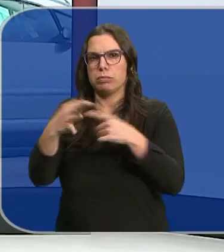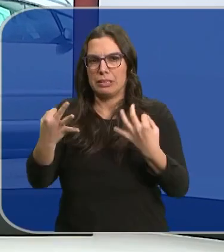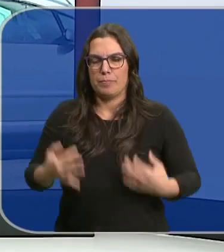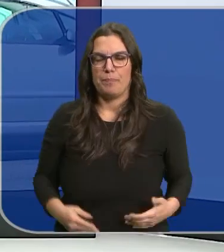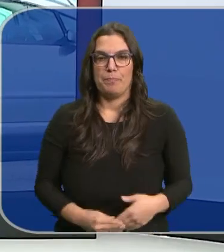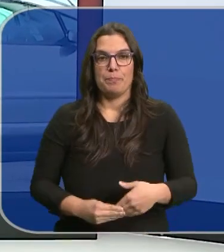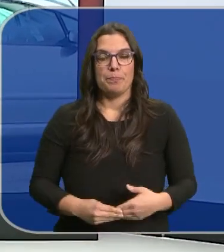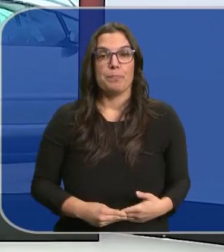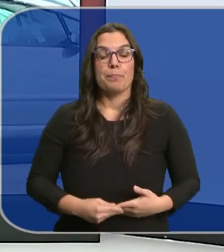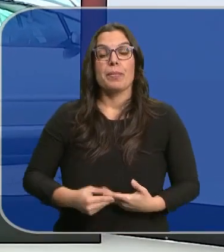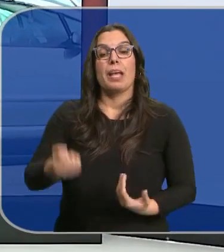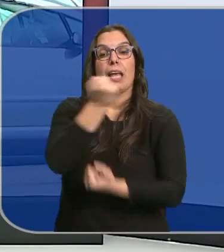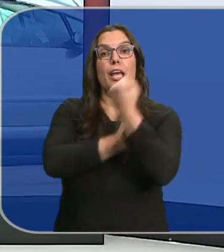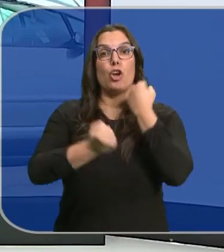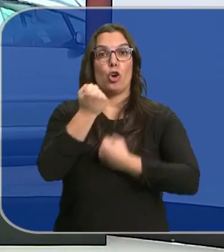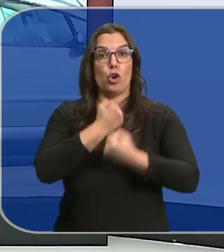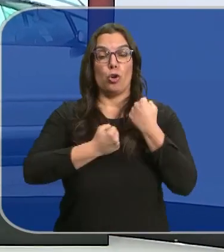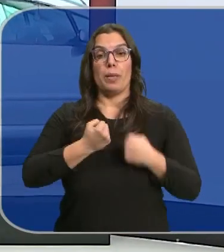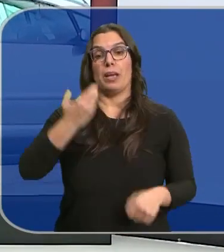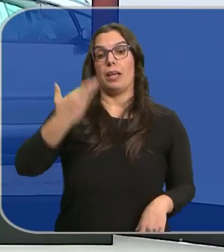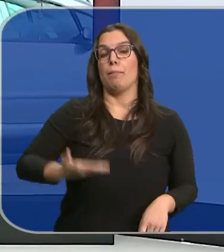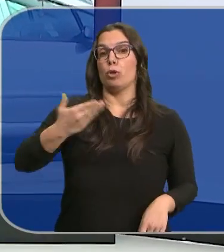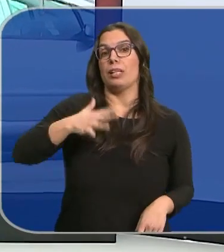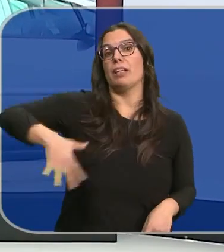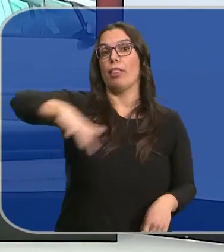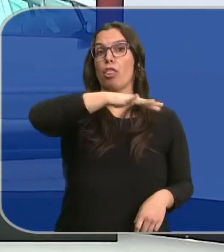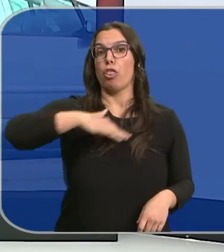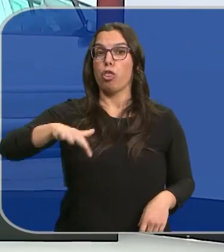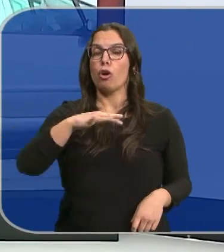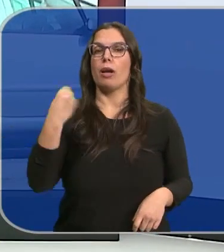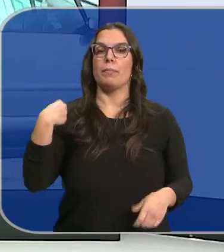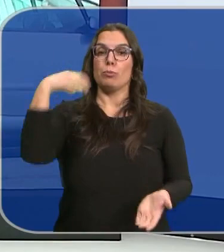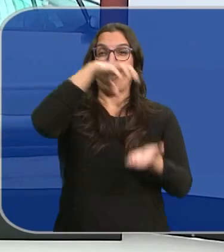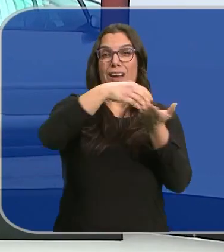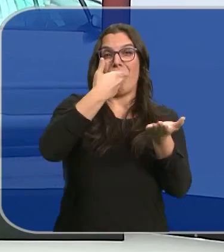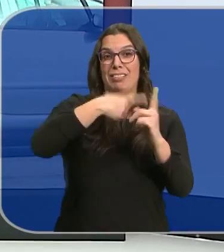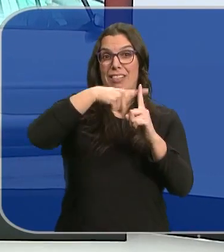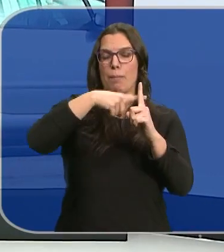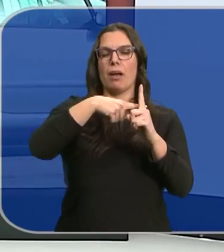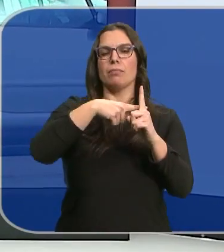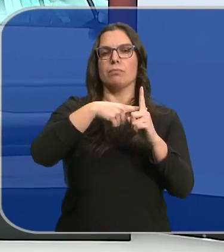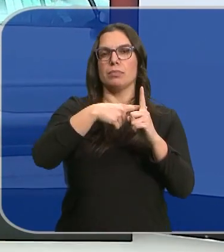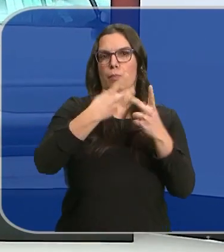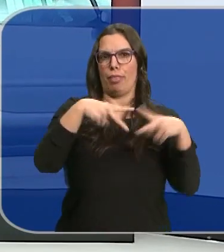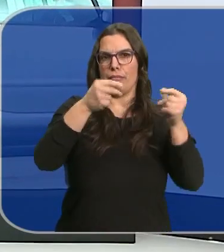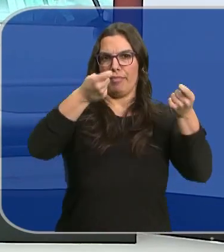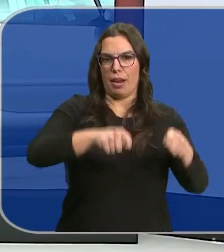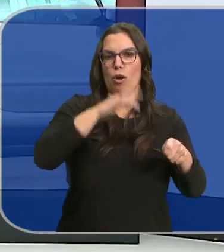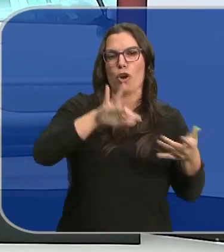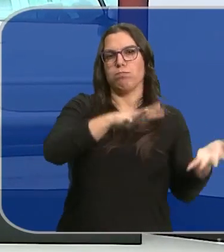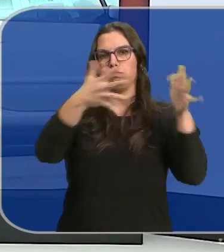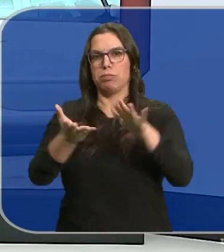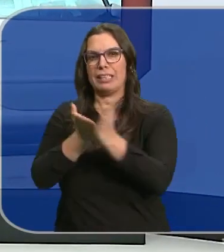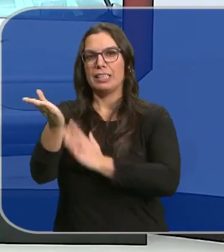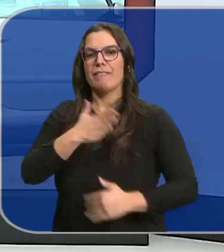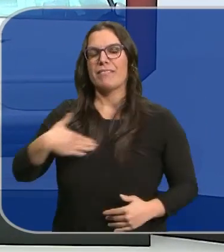Y parte del peso que en la economía local tenían las térmicas lo quiere aportar ahora la planta que Endesa proyecta en El Bierzo. Será la primera